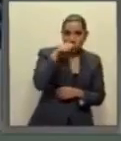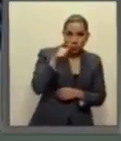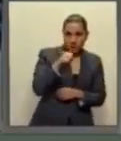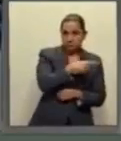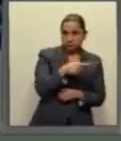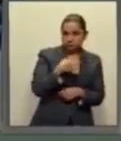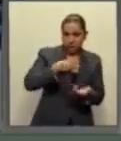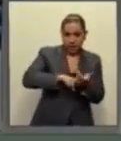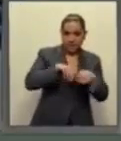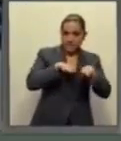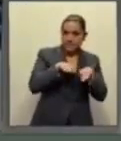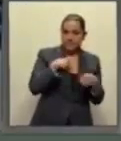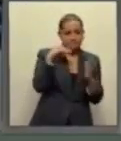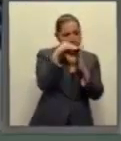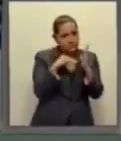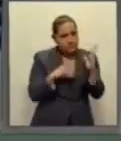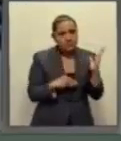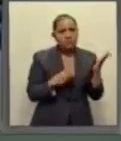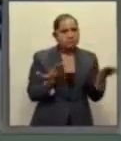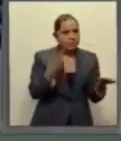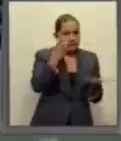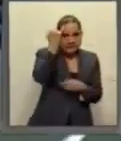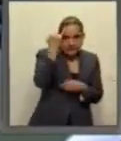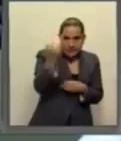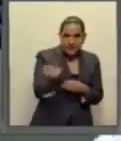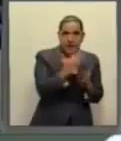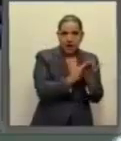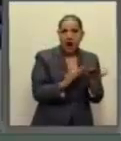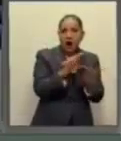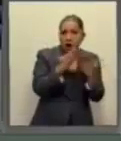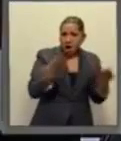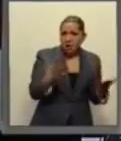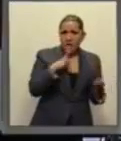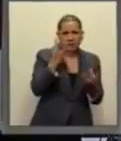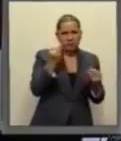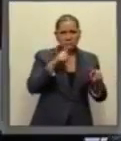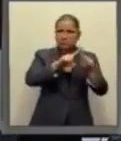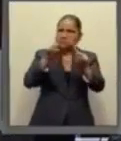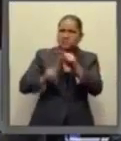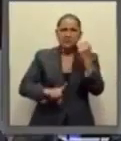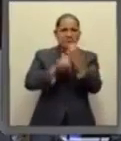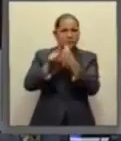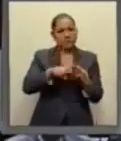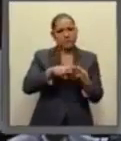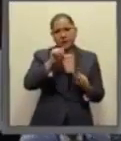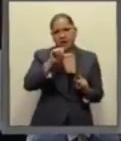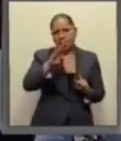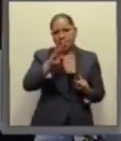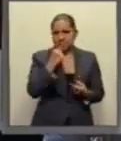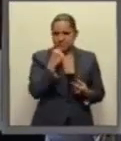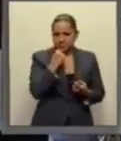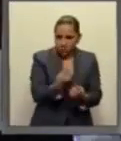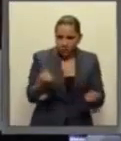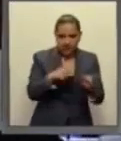está aniquilado. Atenco, Ciudad Juárez, Guardería ABC, Tlatlaya,